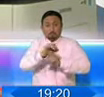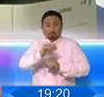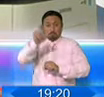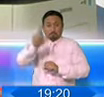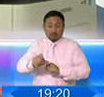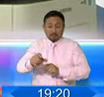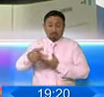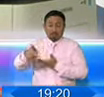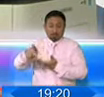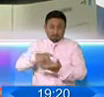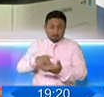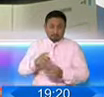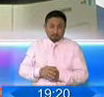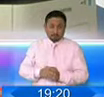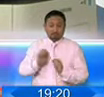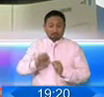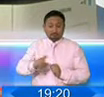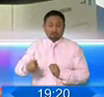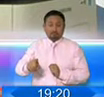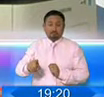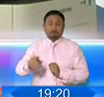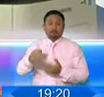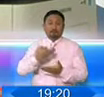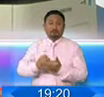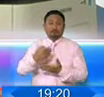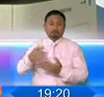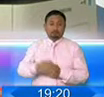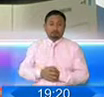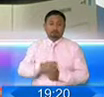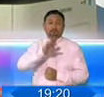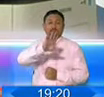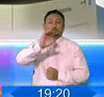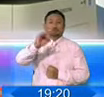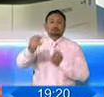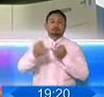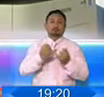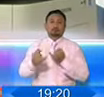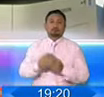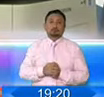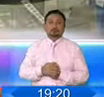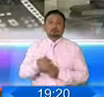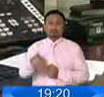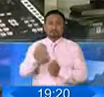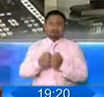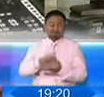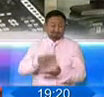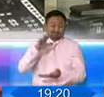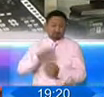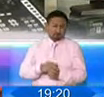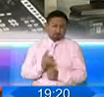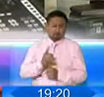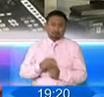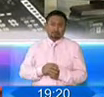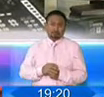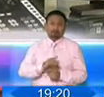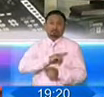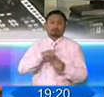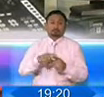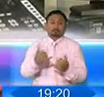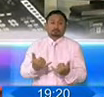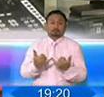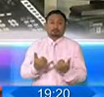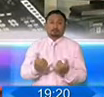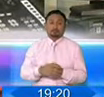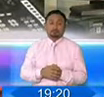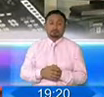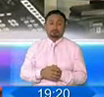al cliente y que va incluida en la liquidación de tributo de 50 centavos, o sea, no le afecta. Pudiera hablarte hasta el momento, es de